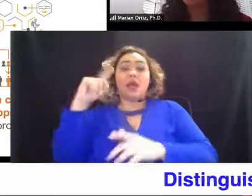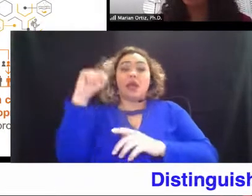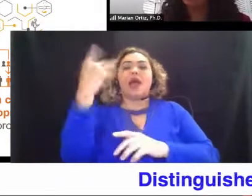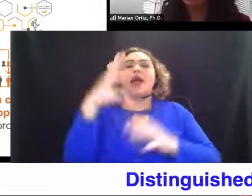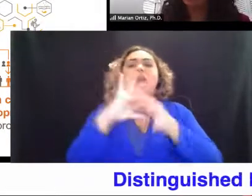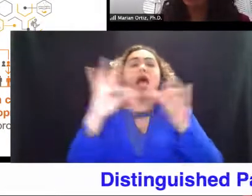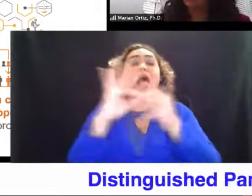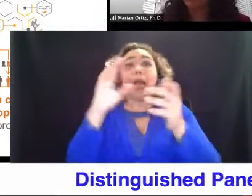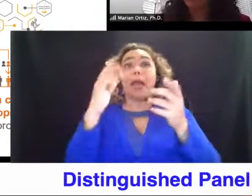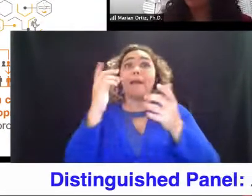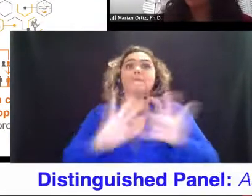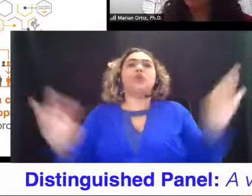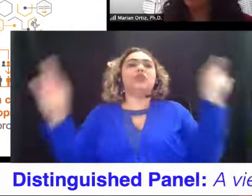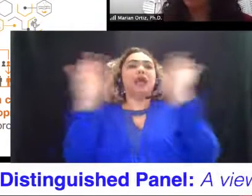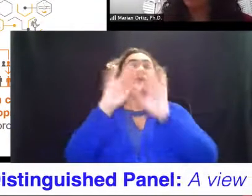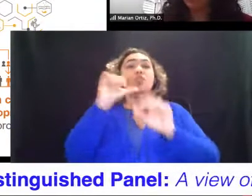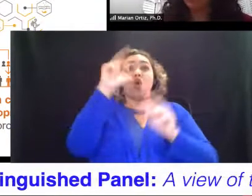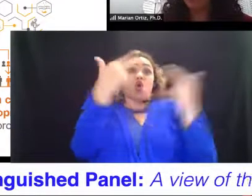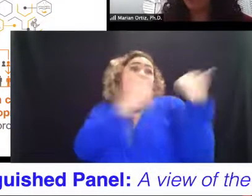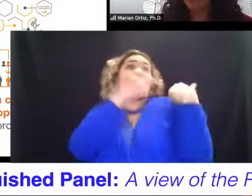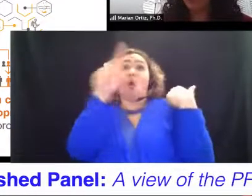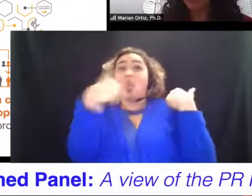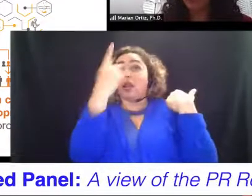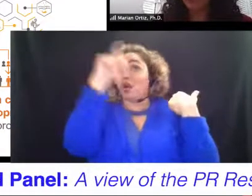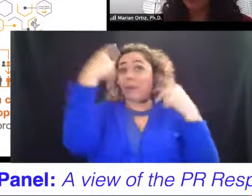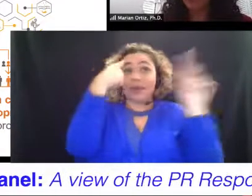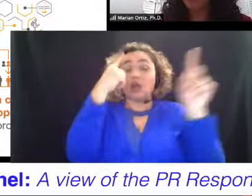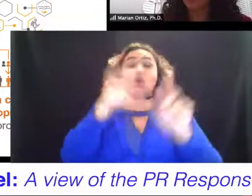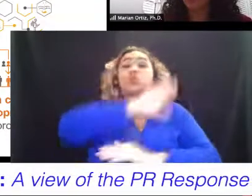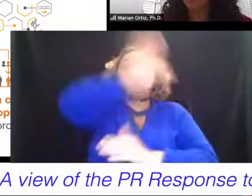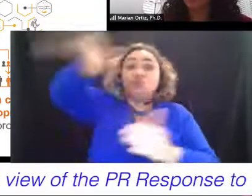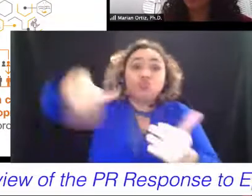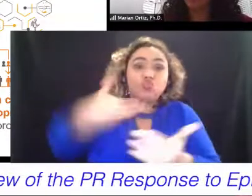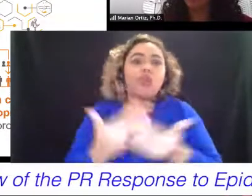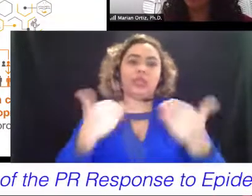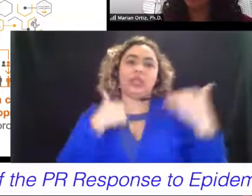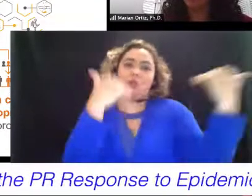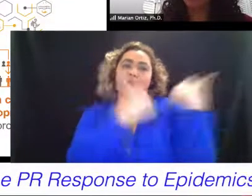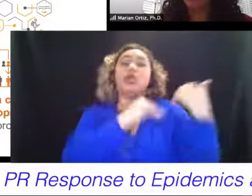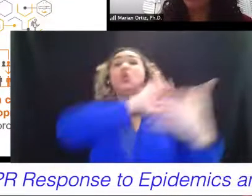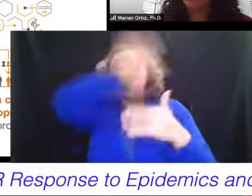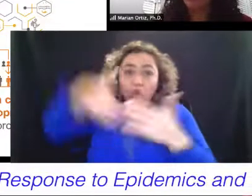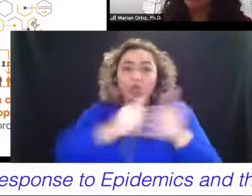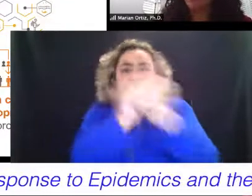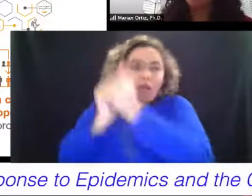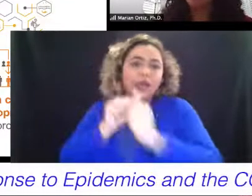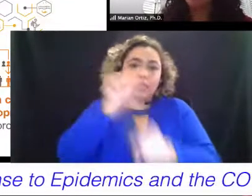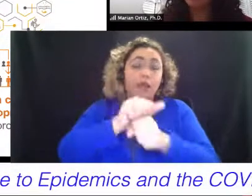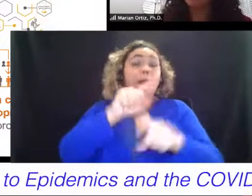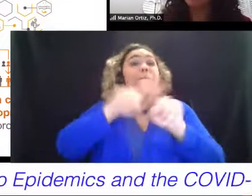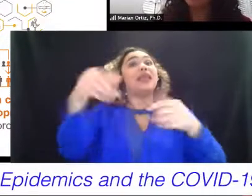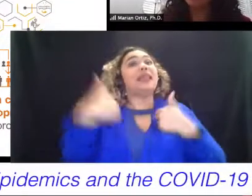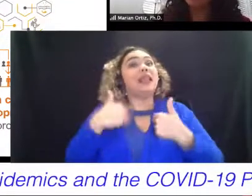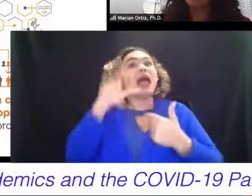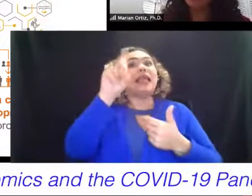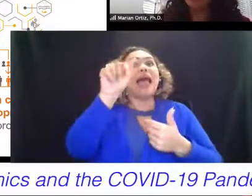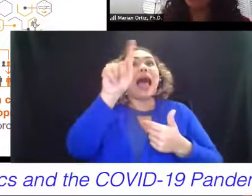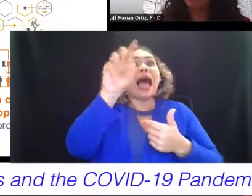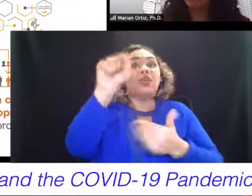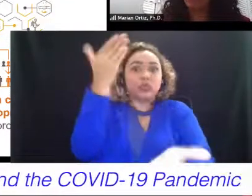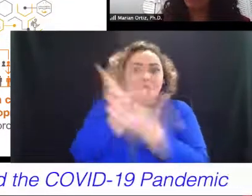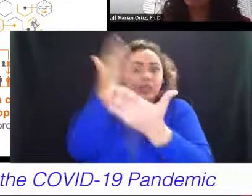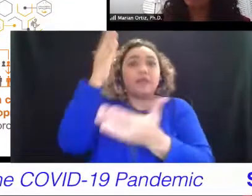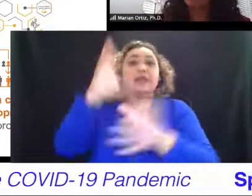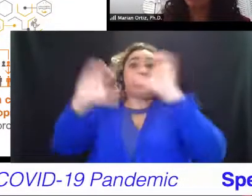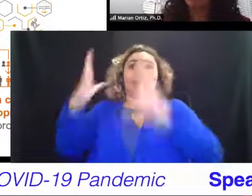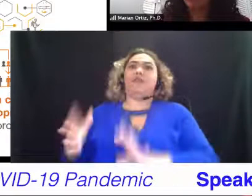Esto no es tan solo responsabilidad del gobierno, es de todos, y que todos trabajemos en conjunto. Pero hay que tener datos, o sea que tenemos que tener científicos